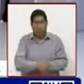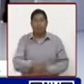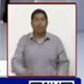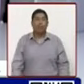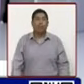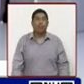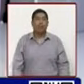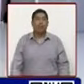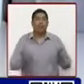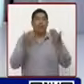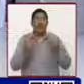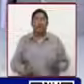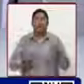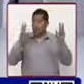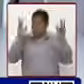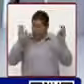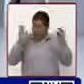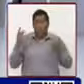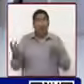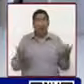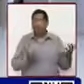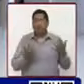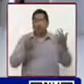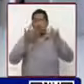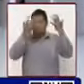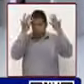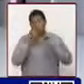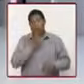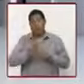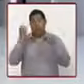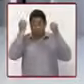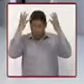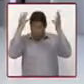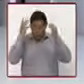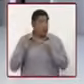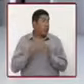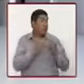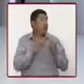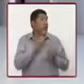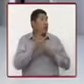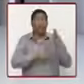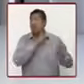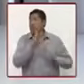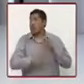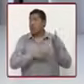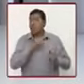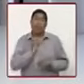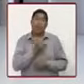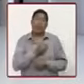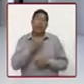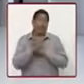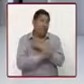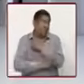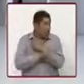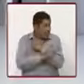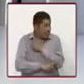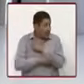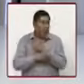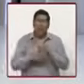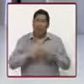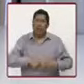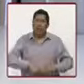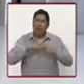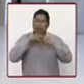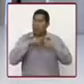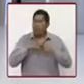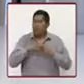Muchas gracias. Ahora, a propósito de la humareda que ha estado afectando a muchas ciudades y poblaciones en nuestro país, la